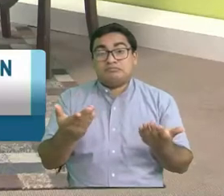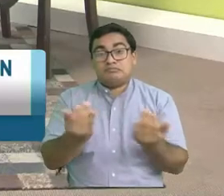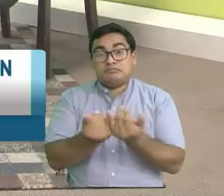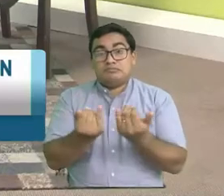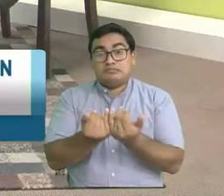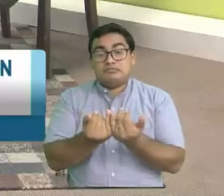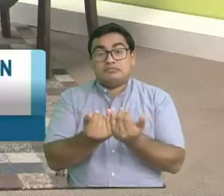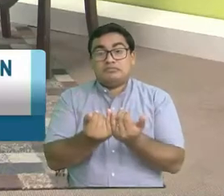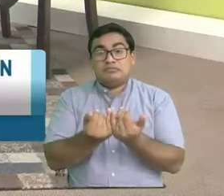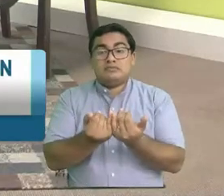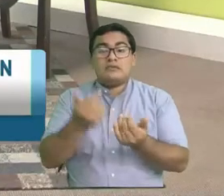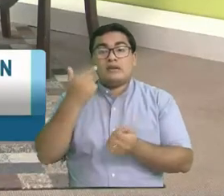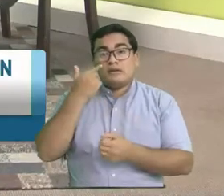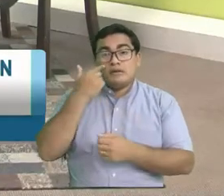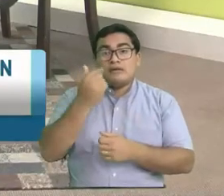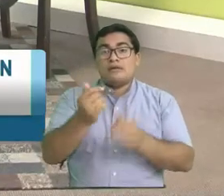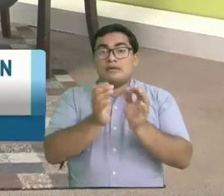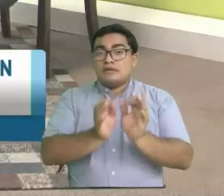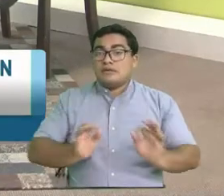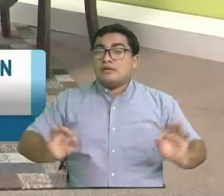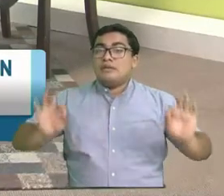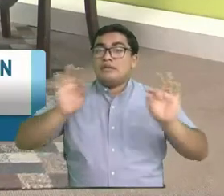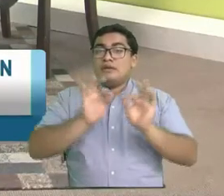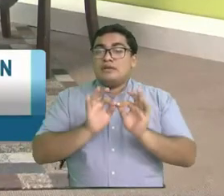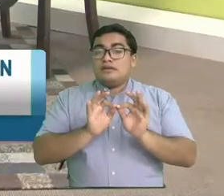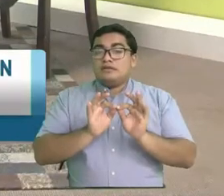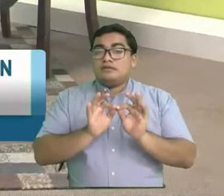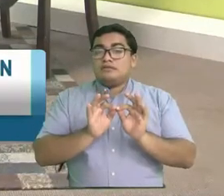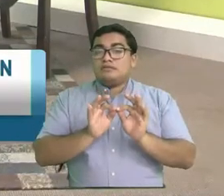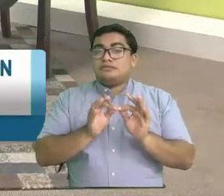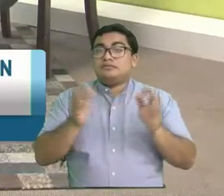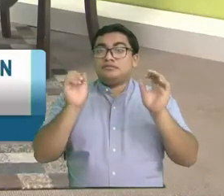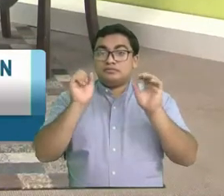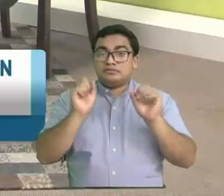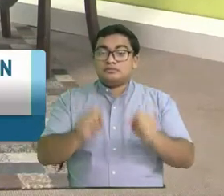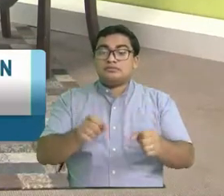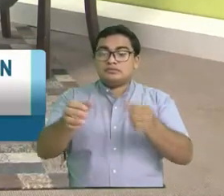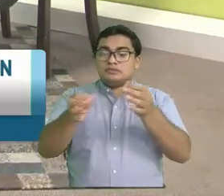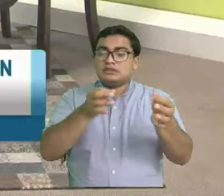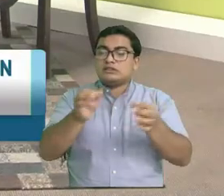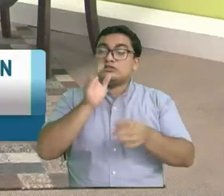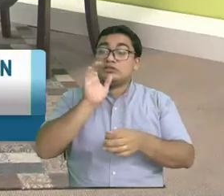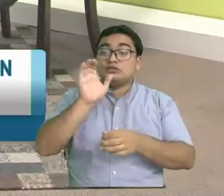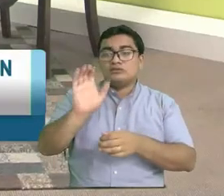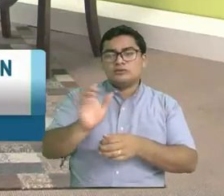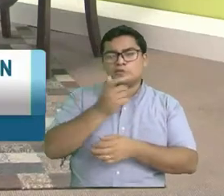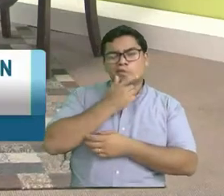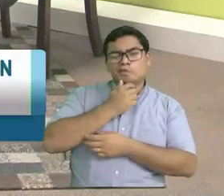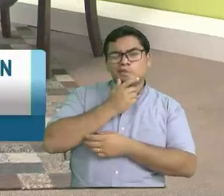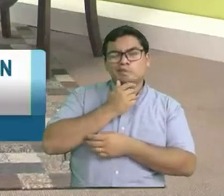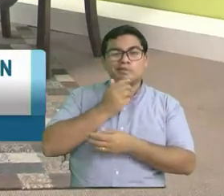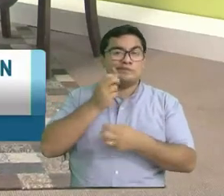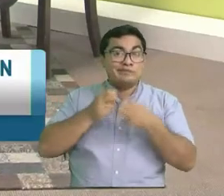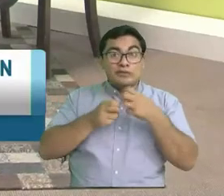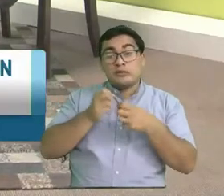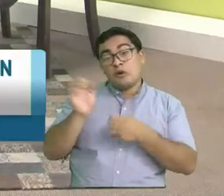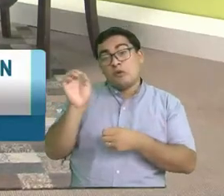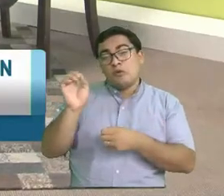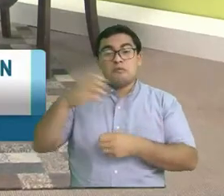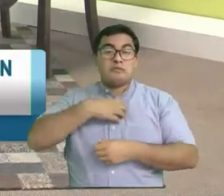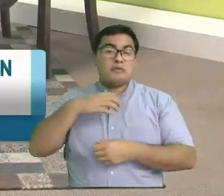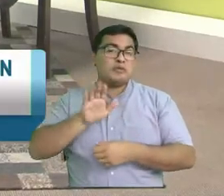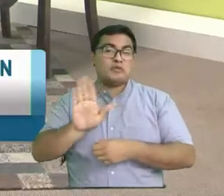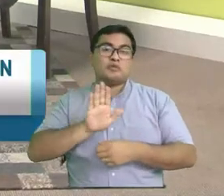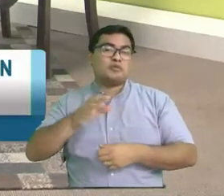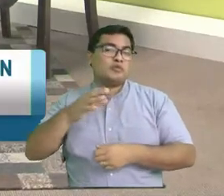importante, pues, reconocer, darle pautas a los papás para que ellos nos puedan orientar si el niño tiene algo anormal o es parte de su comportamiento por el